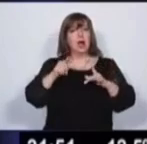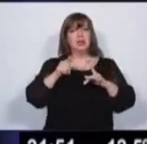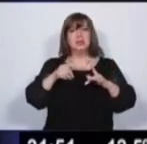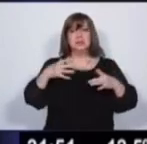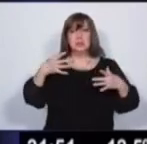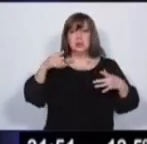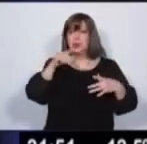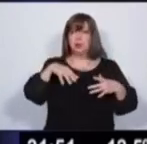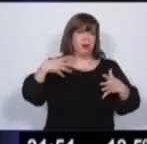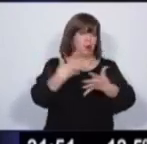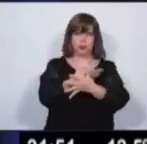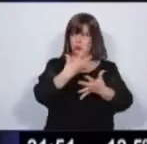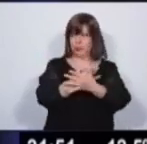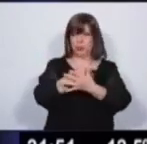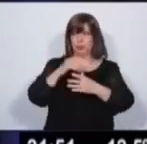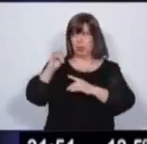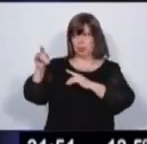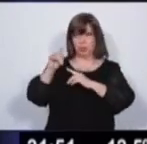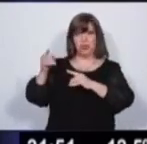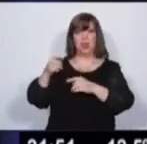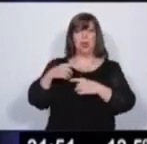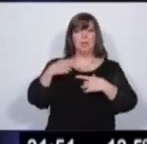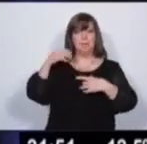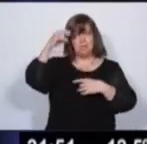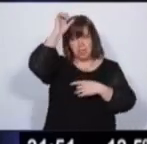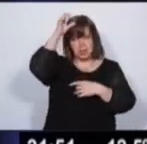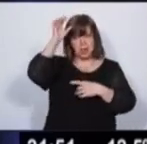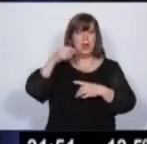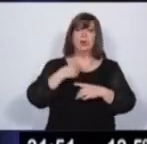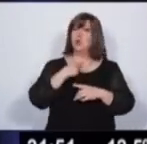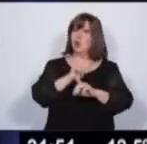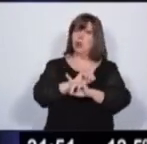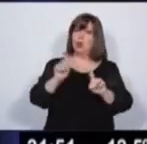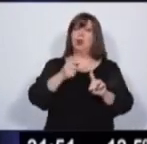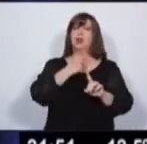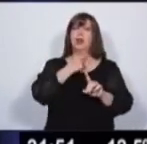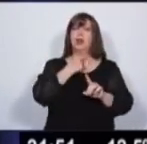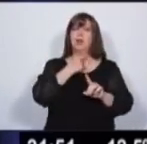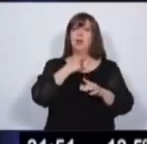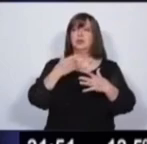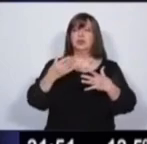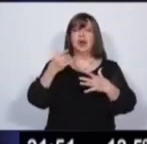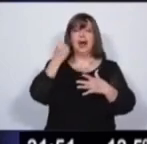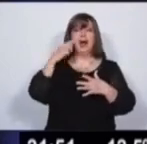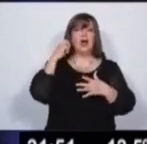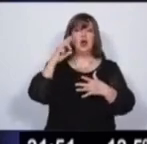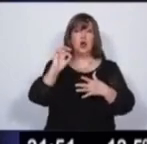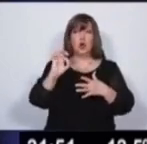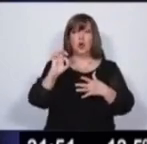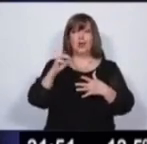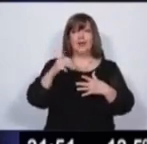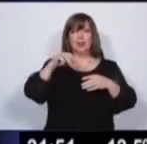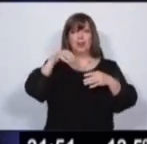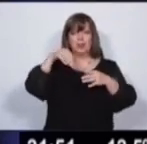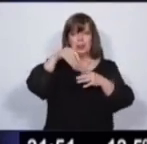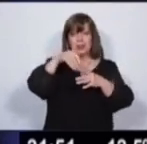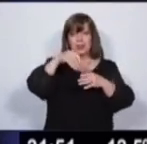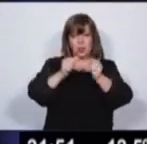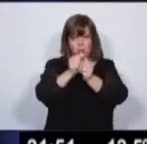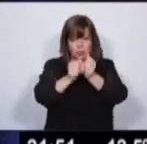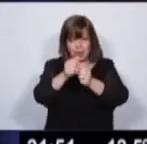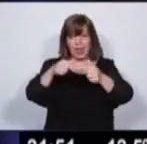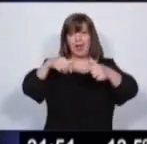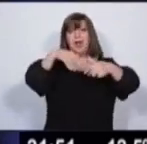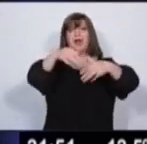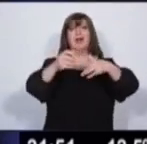de sacrificio como ellos quieren nosotros queremos recuperar la matriz agroindustrial de nuestros Oasis queremos recuperar